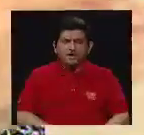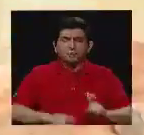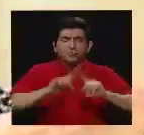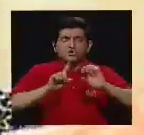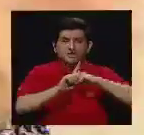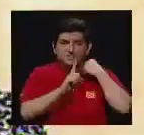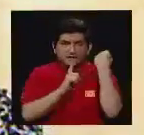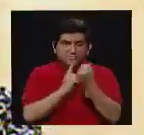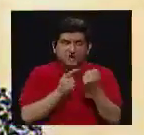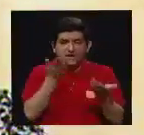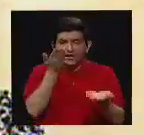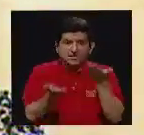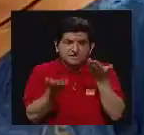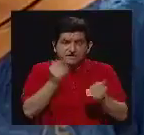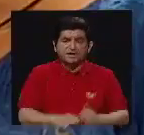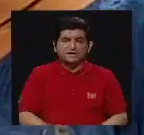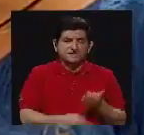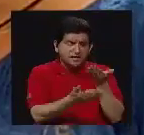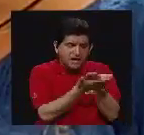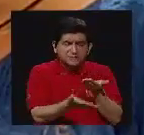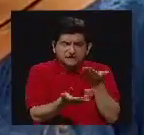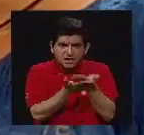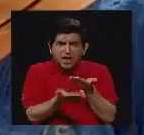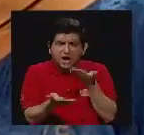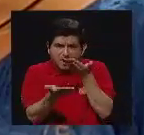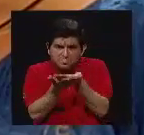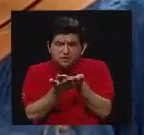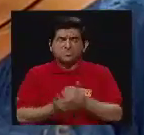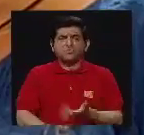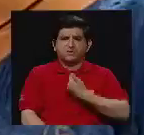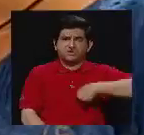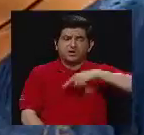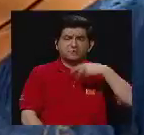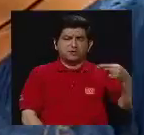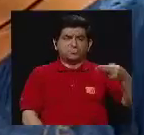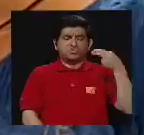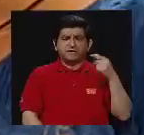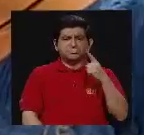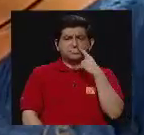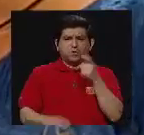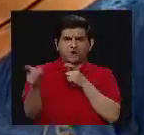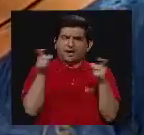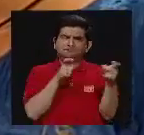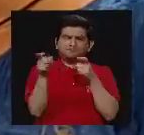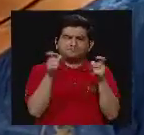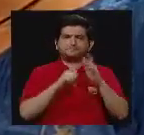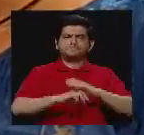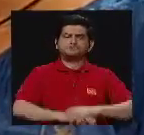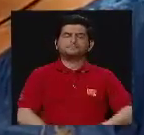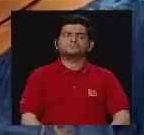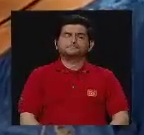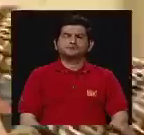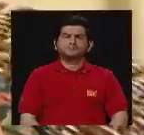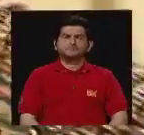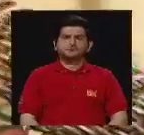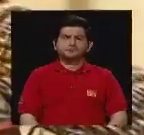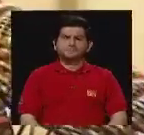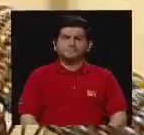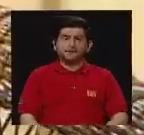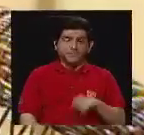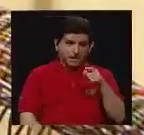una situación muy diferente a la que nos ha propuesto la historia patriarcal.